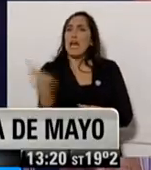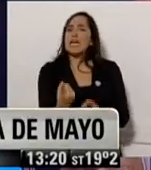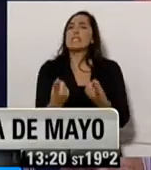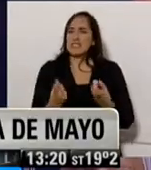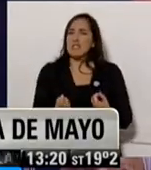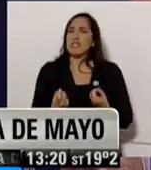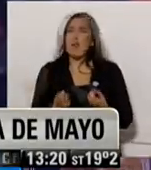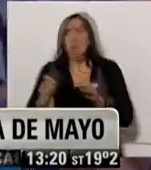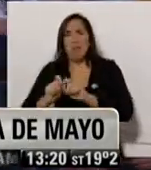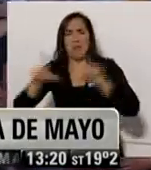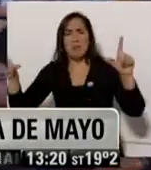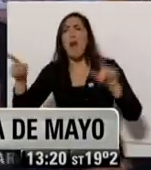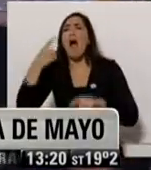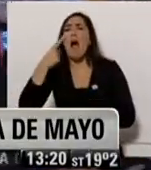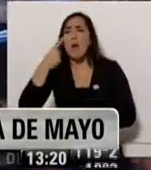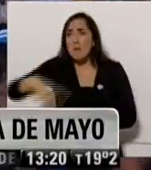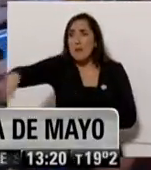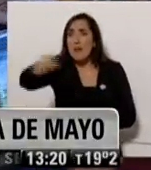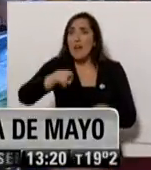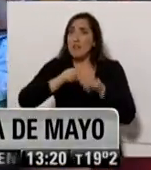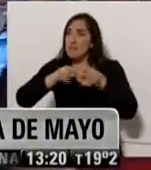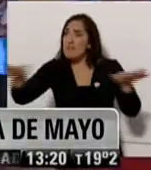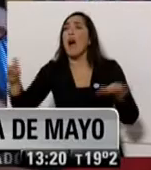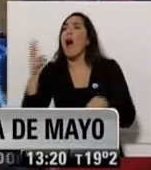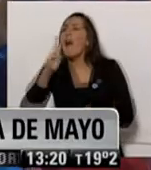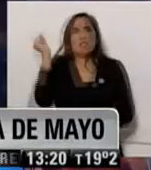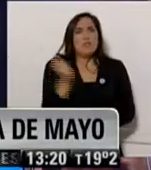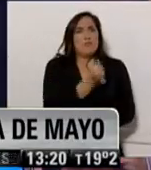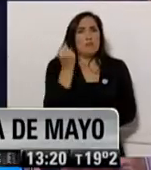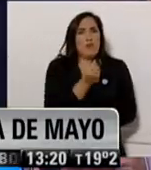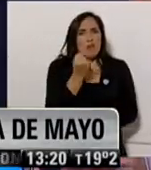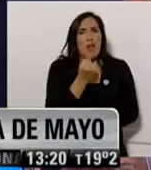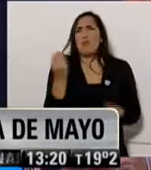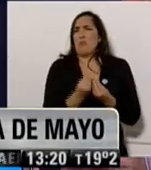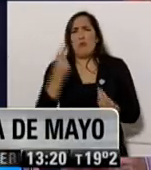de grandes reformas políticas. Y también ahora,